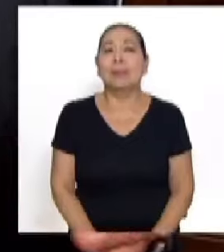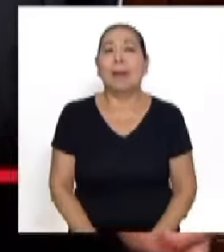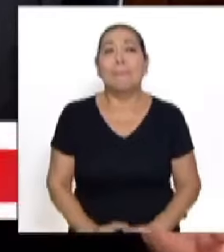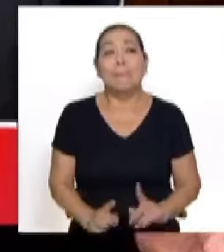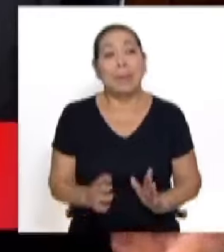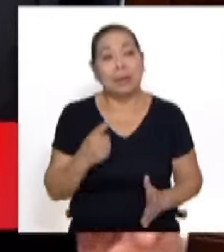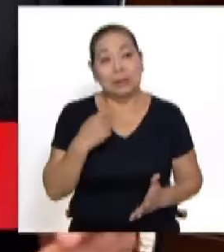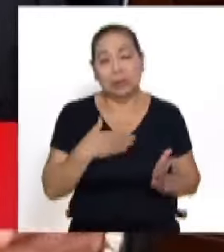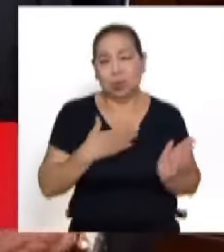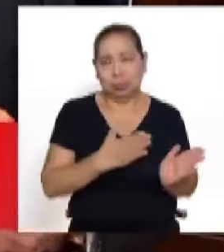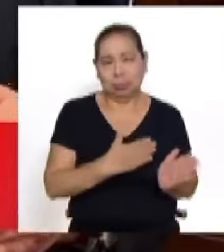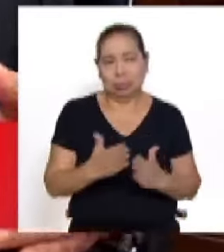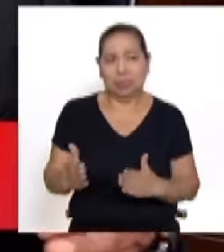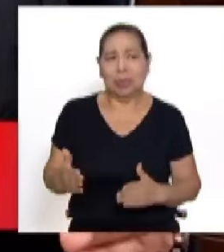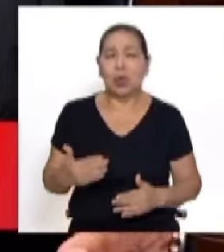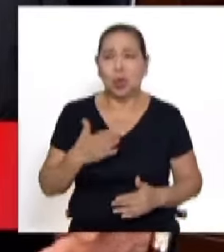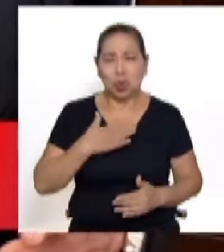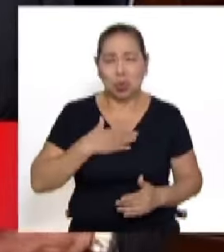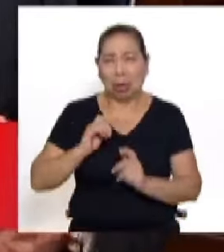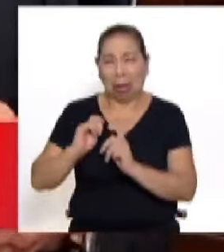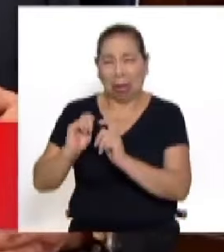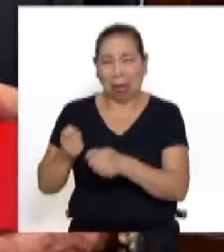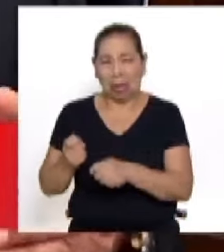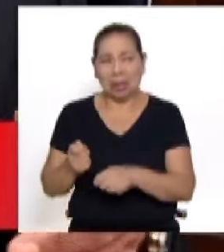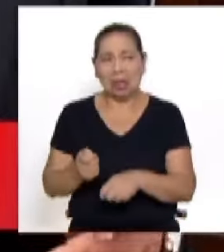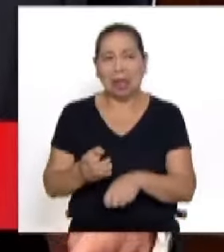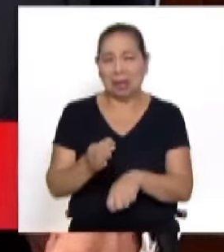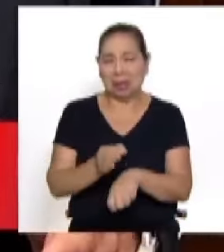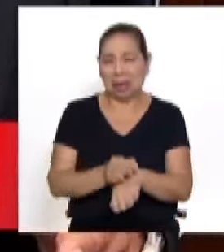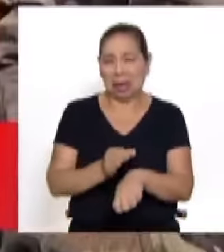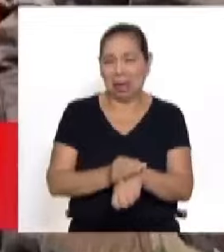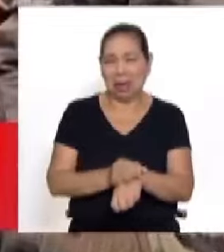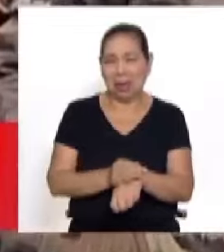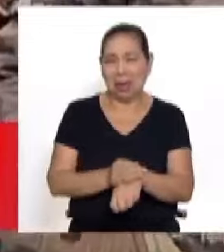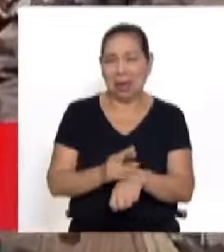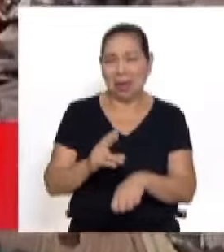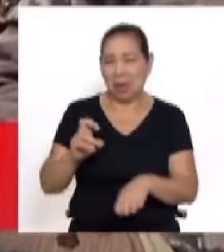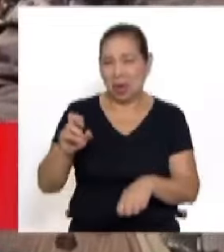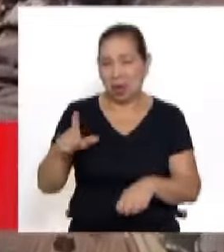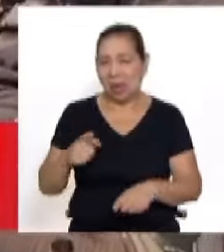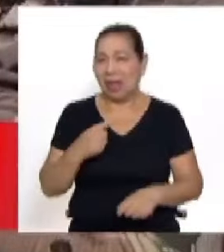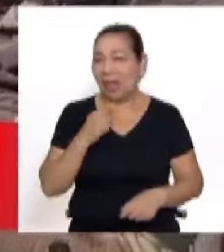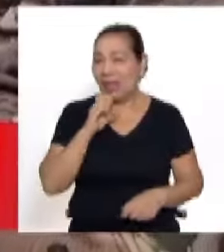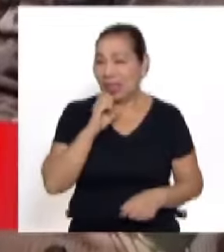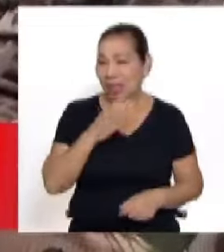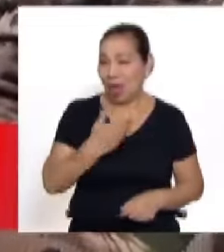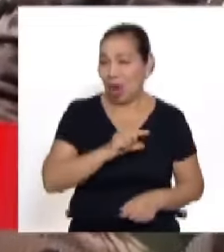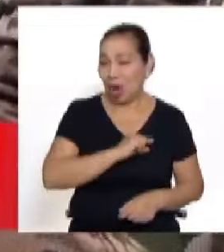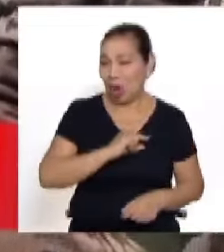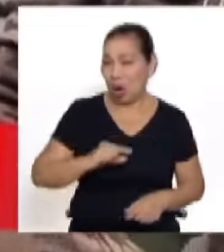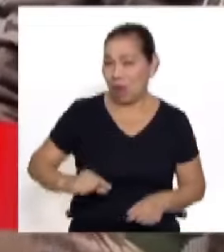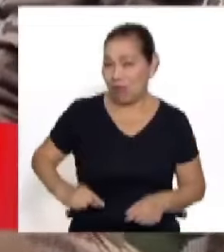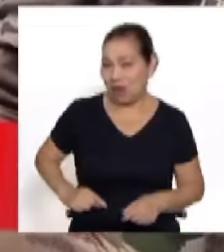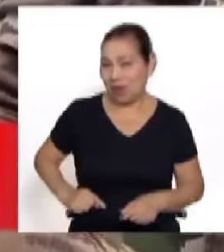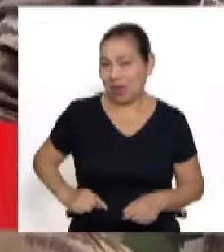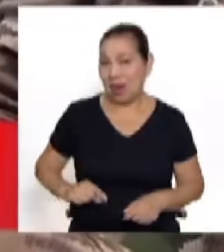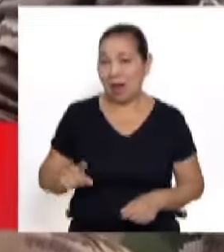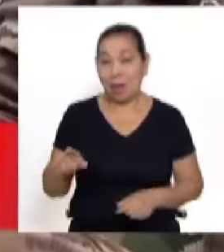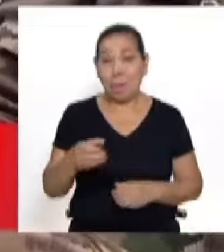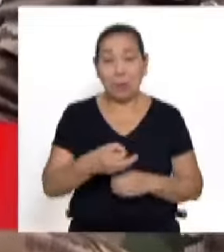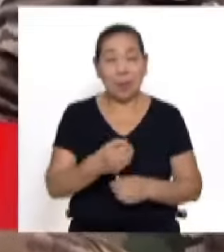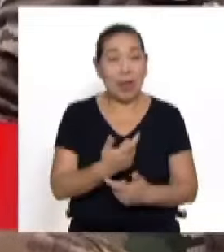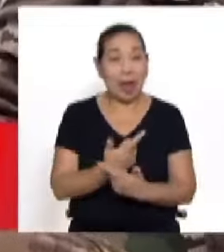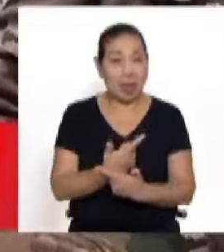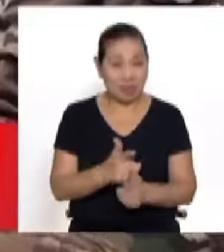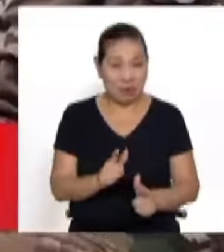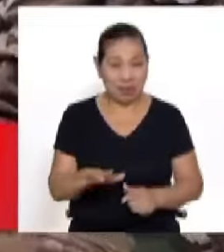por si acaso descartado, que César Acuña ha regalado un Rolex. Con estas palabras, el gobernador regional de La Libertad,